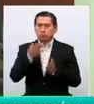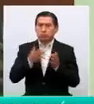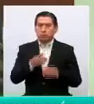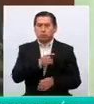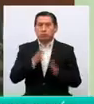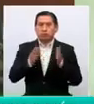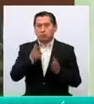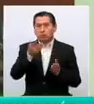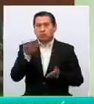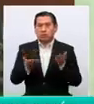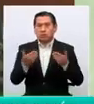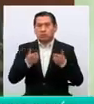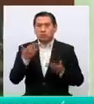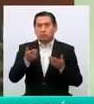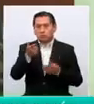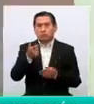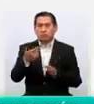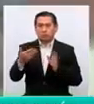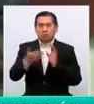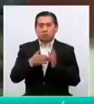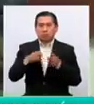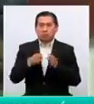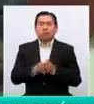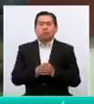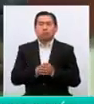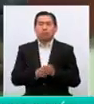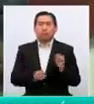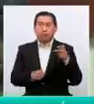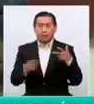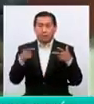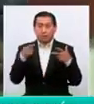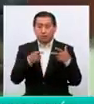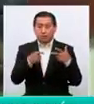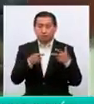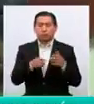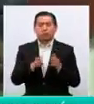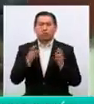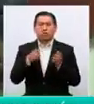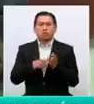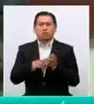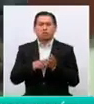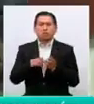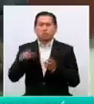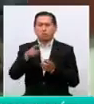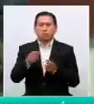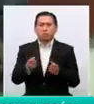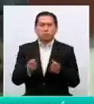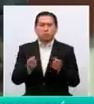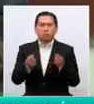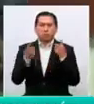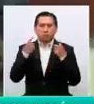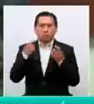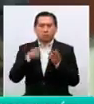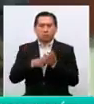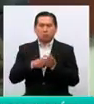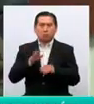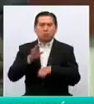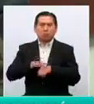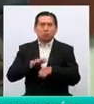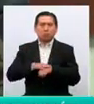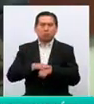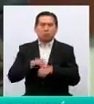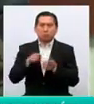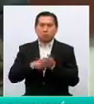diputado tuviera alguna acusación. Y en el tercero, relacionado a la vulneración de las recomendaciones